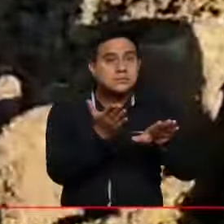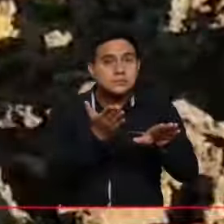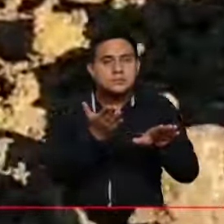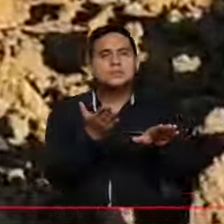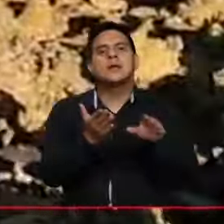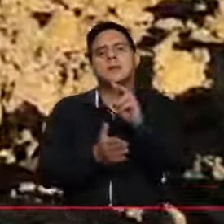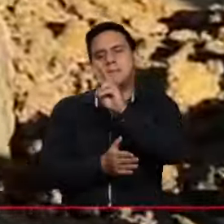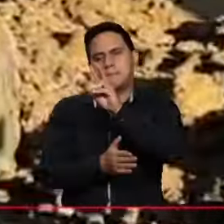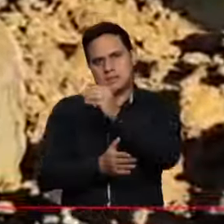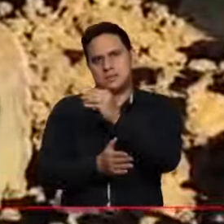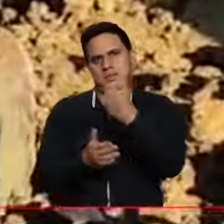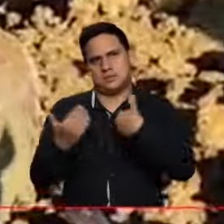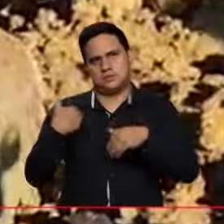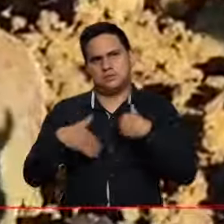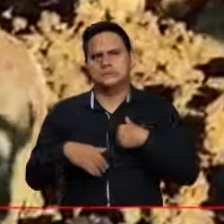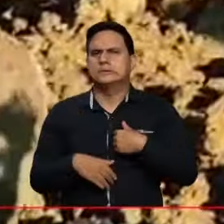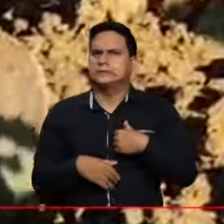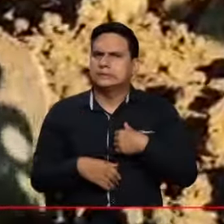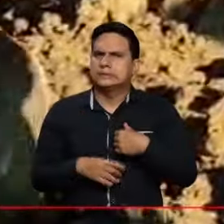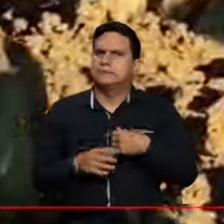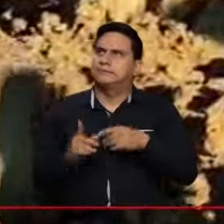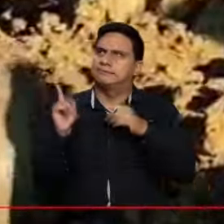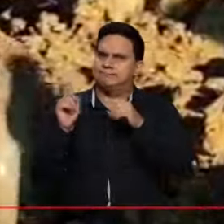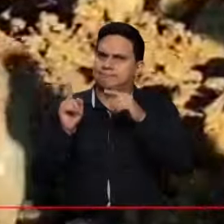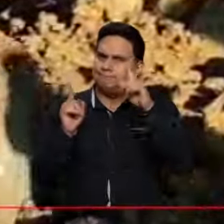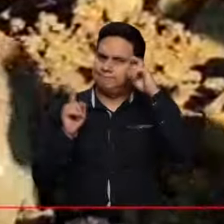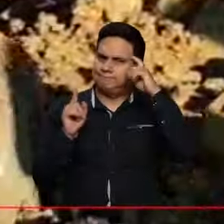deja la tragedia que motivó la atención del Estado.